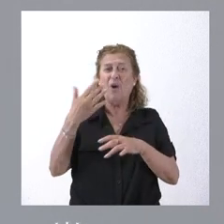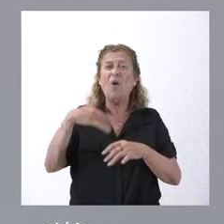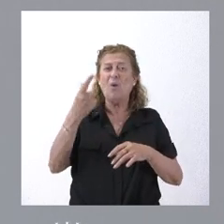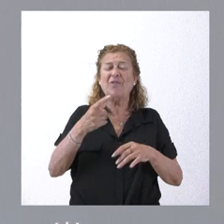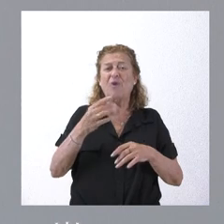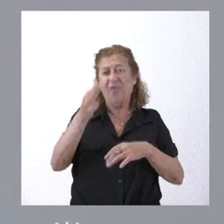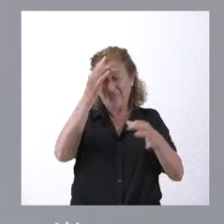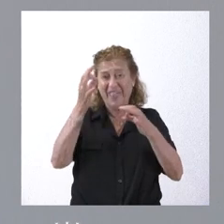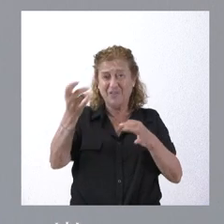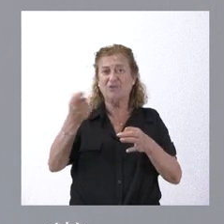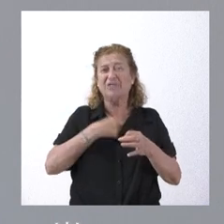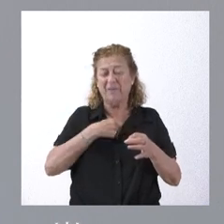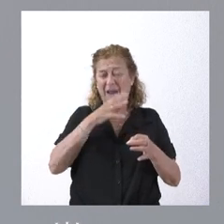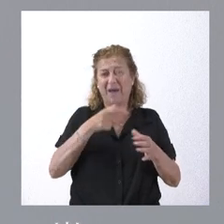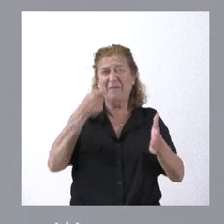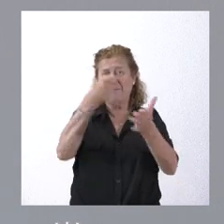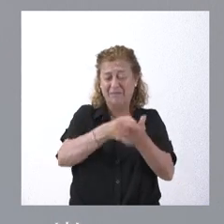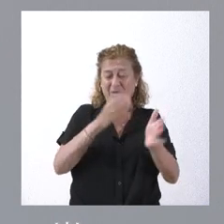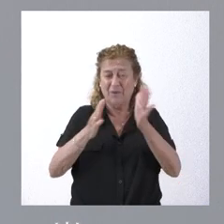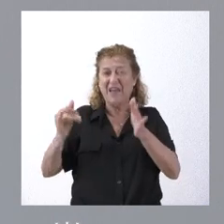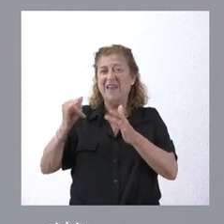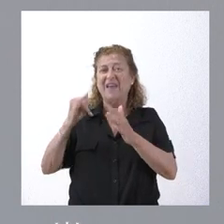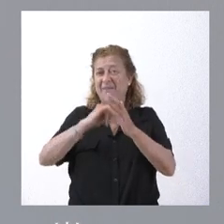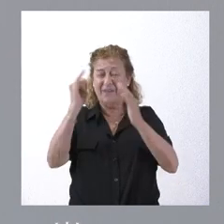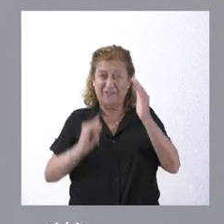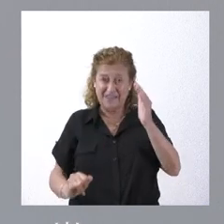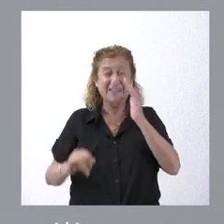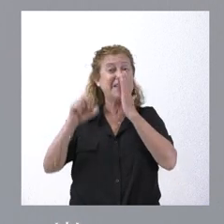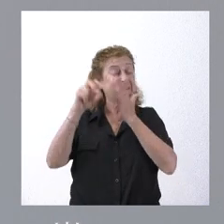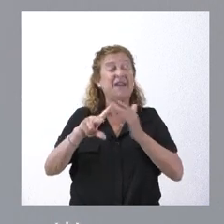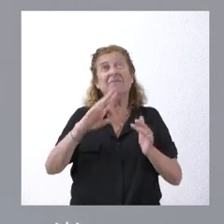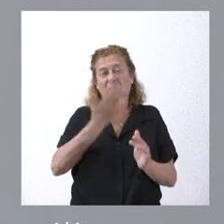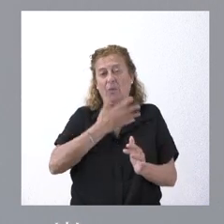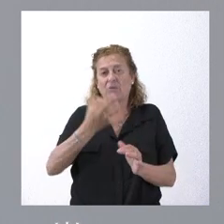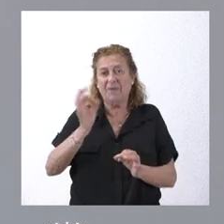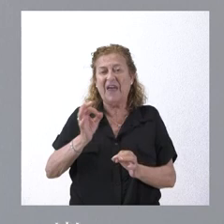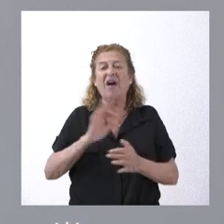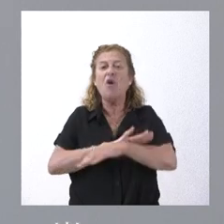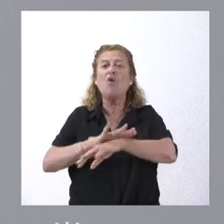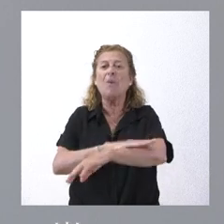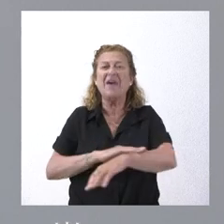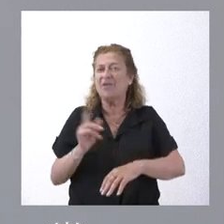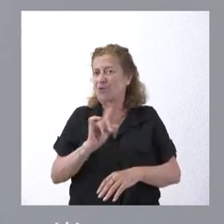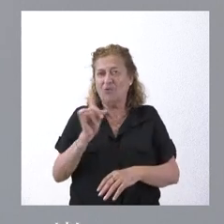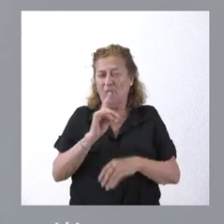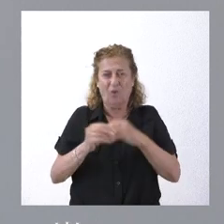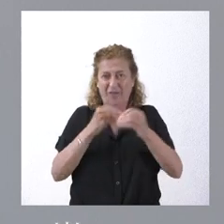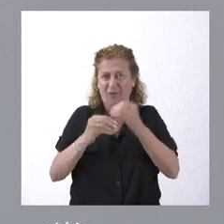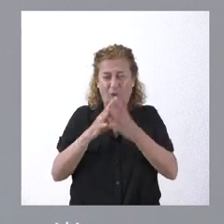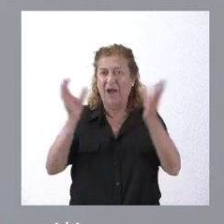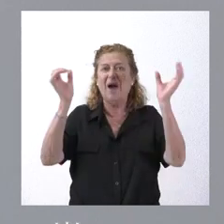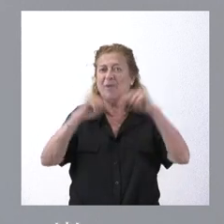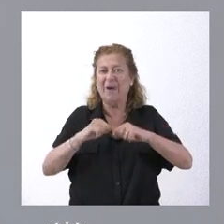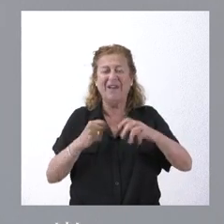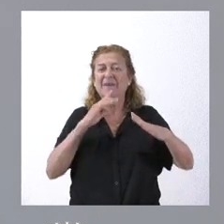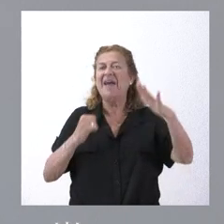datos de entregas a cuenta y de escenario de déficit, sin perjuicio de que es verdad que el Gobierno no llegó ni a aprobar el techo de